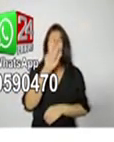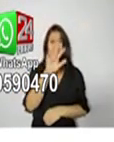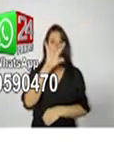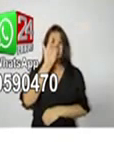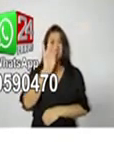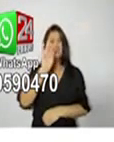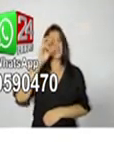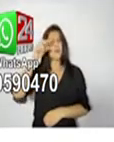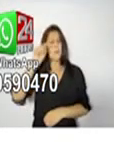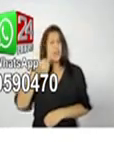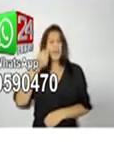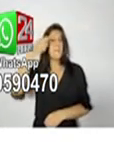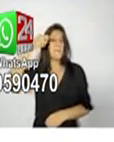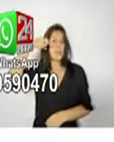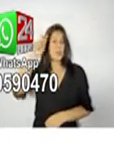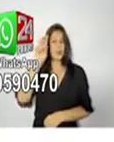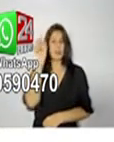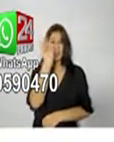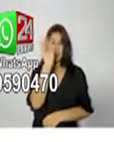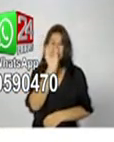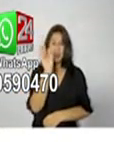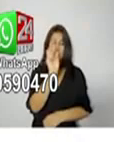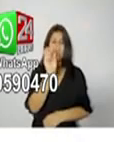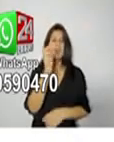37.000 millones de dólares en los bolsillos de los peruanos.